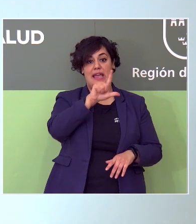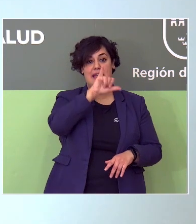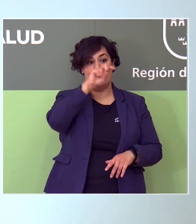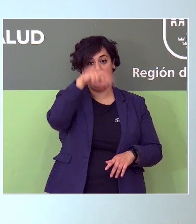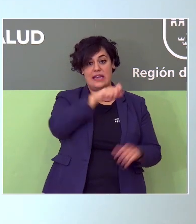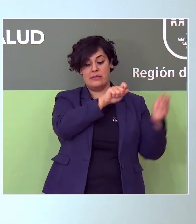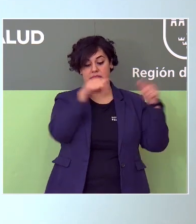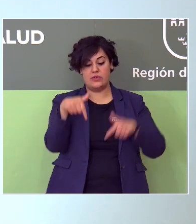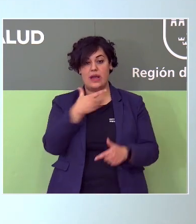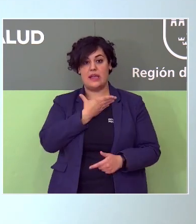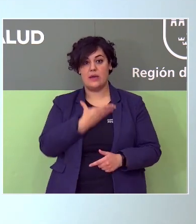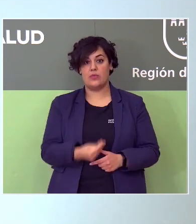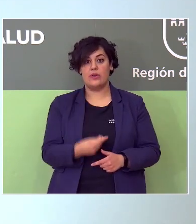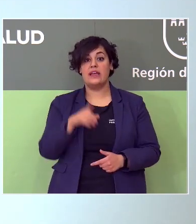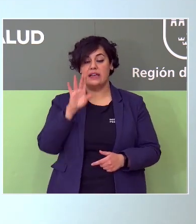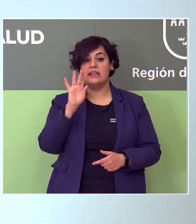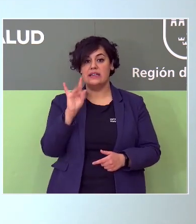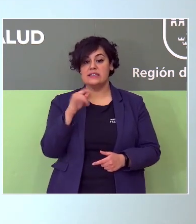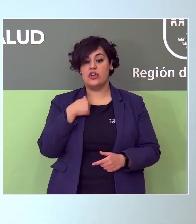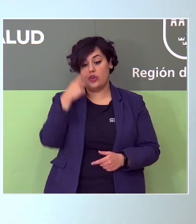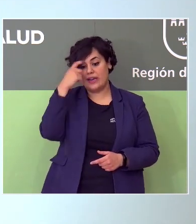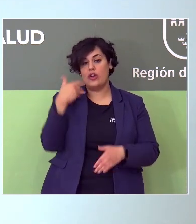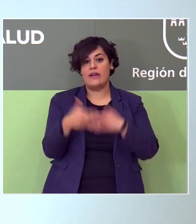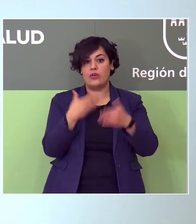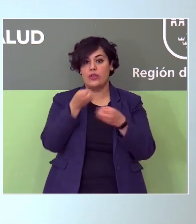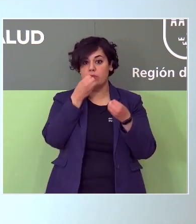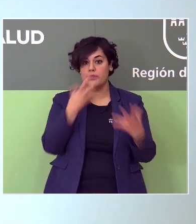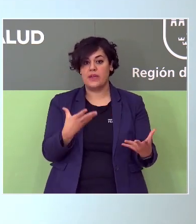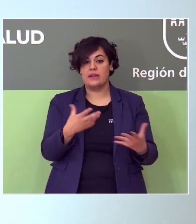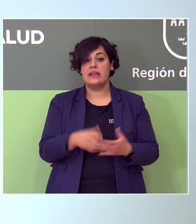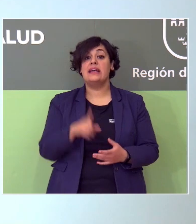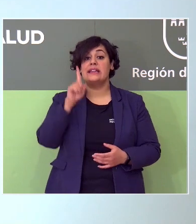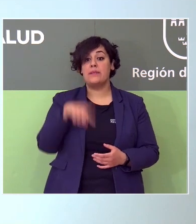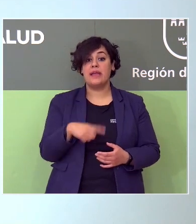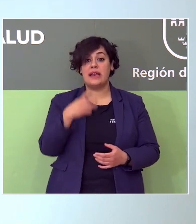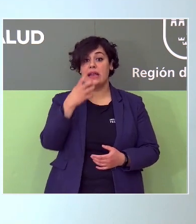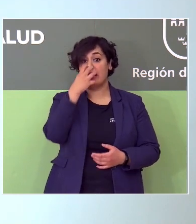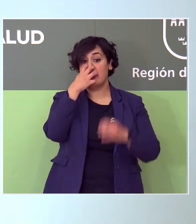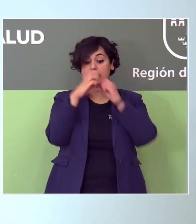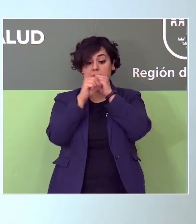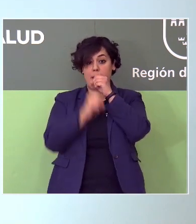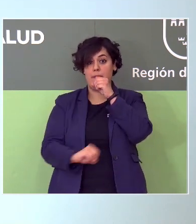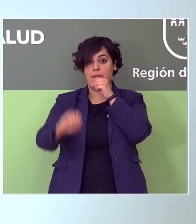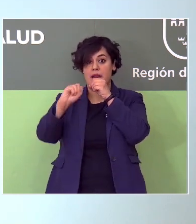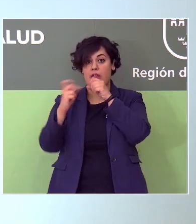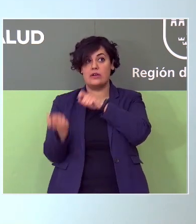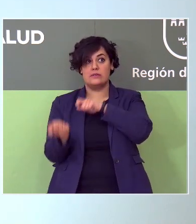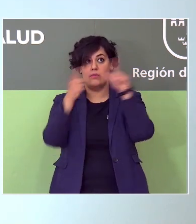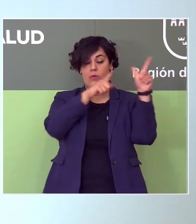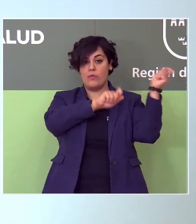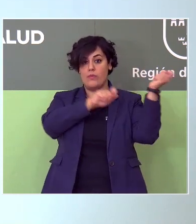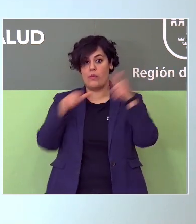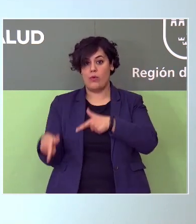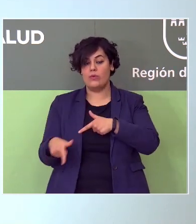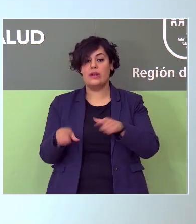sido trasladar respiradores donde nos han solicitado. Se mandaron a Madrid en un primer momento, que era el sitio crítico en aquel momento, y luego se han